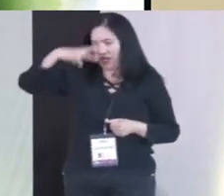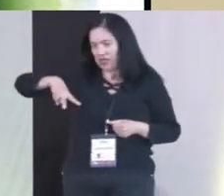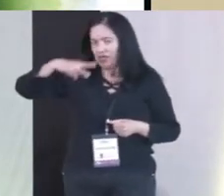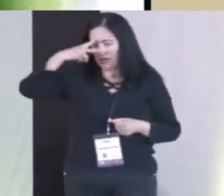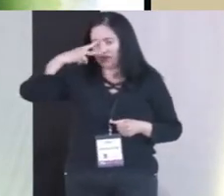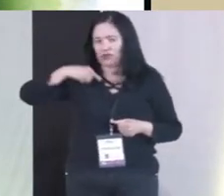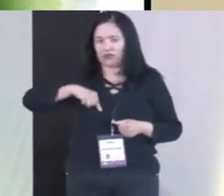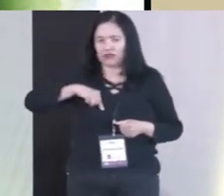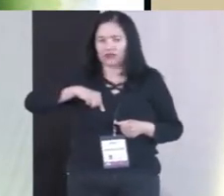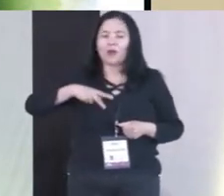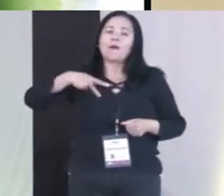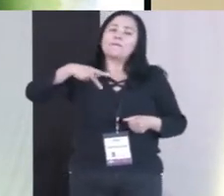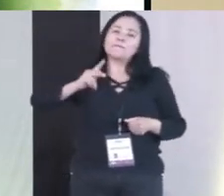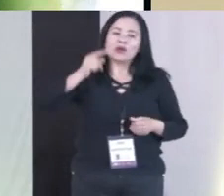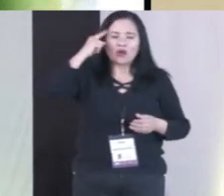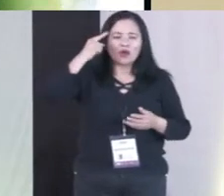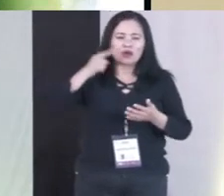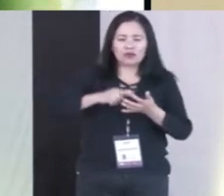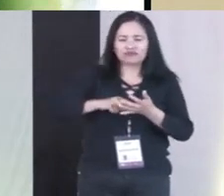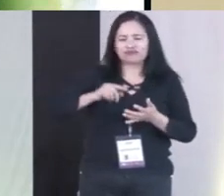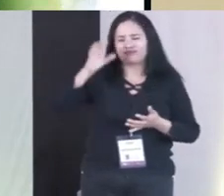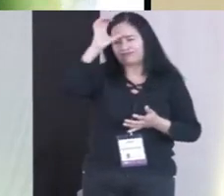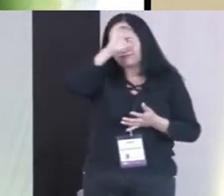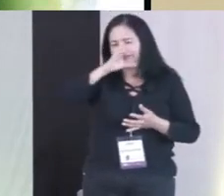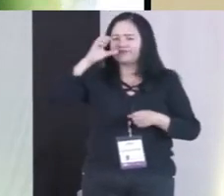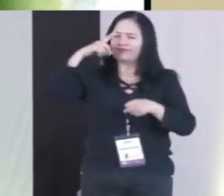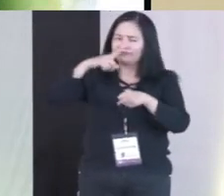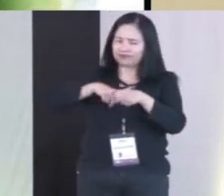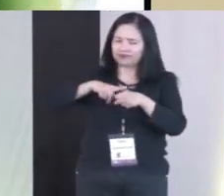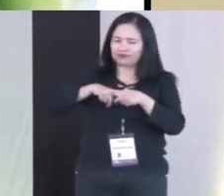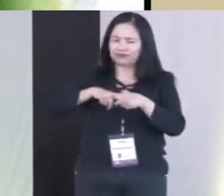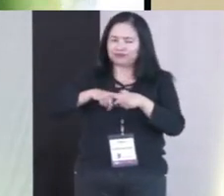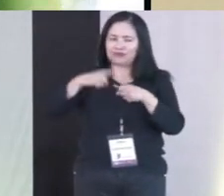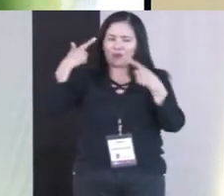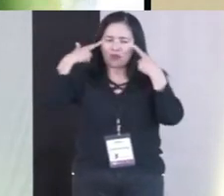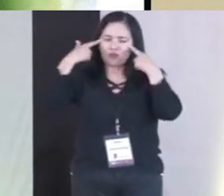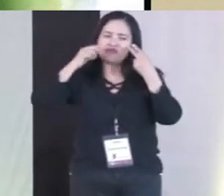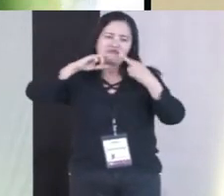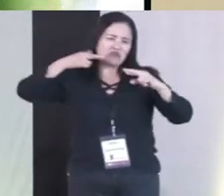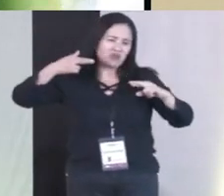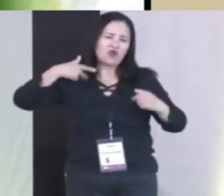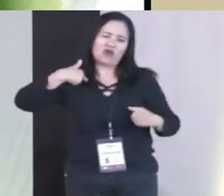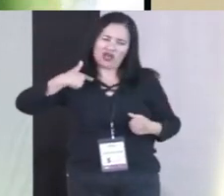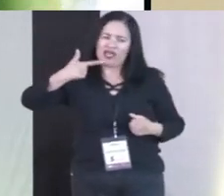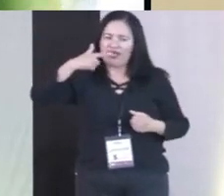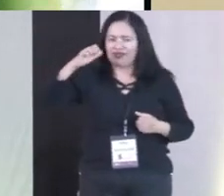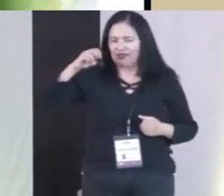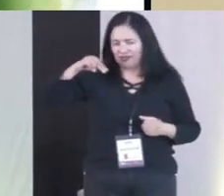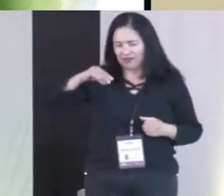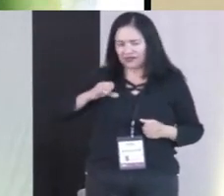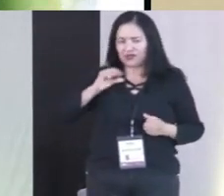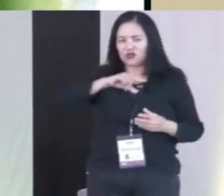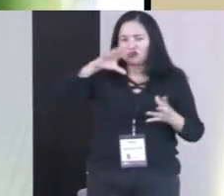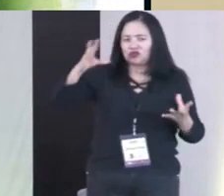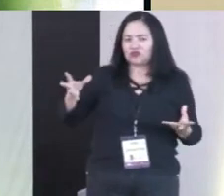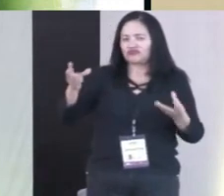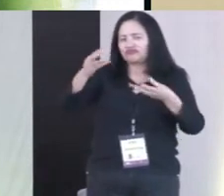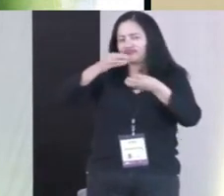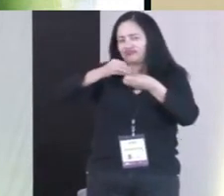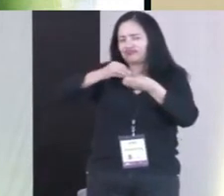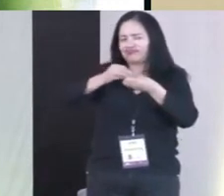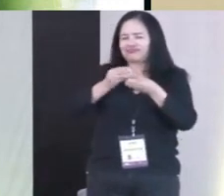que cultural, genética, lingüísticamente, pues somos una combinación,